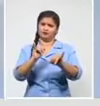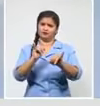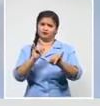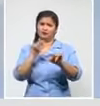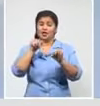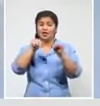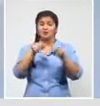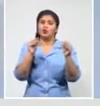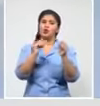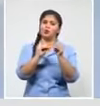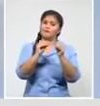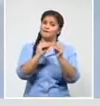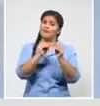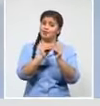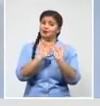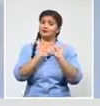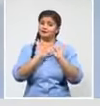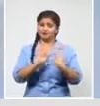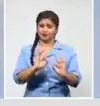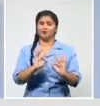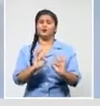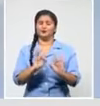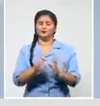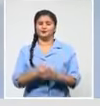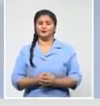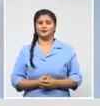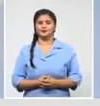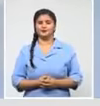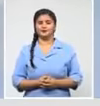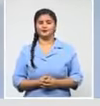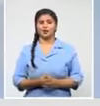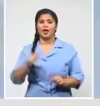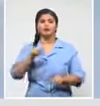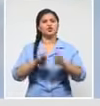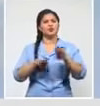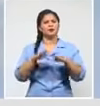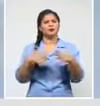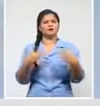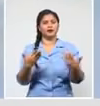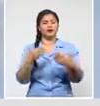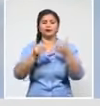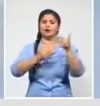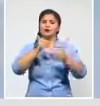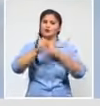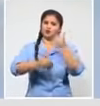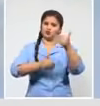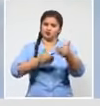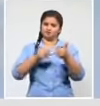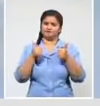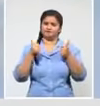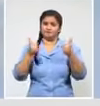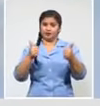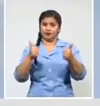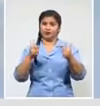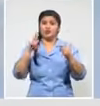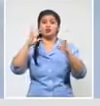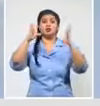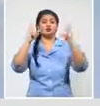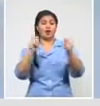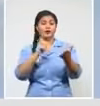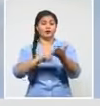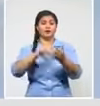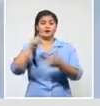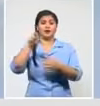pues se da el número de altas de acuerdo a una evolución favorable y un resultado del PCR negativo. Si